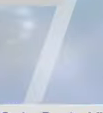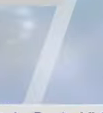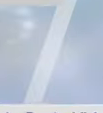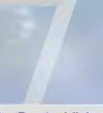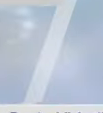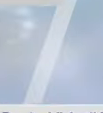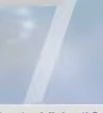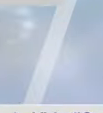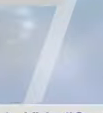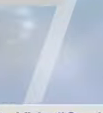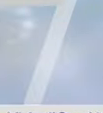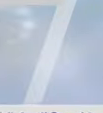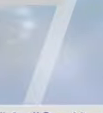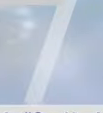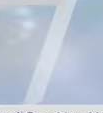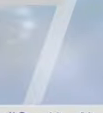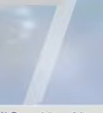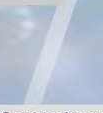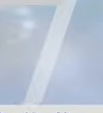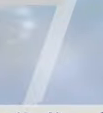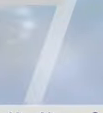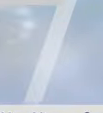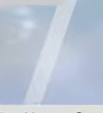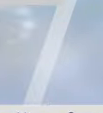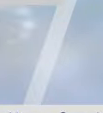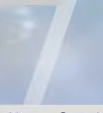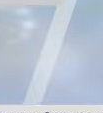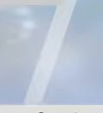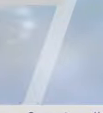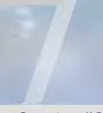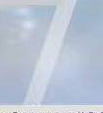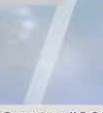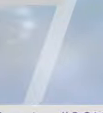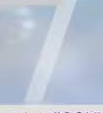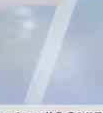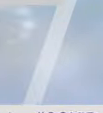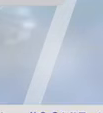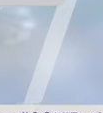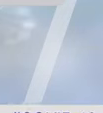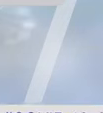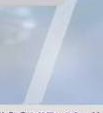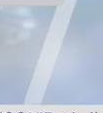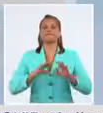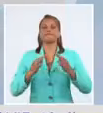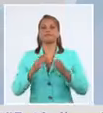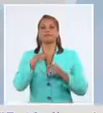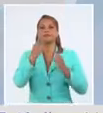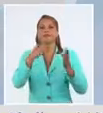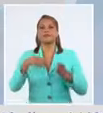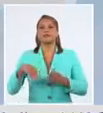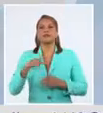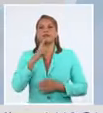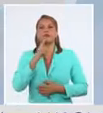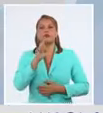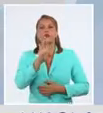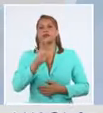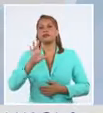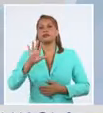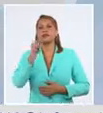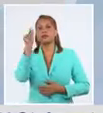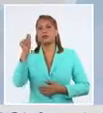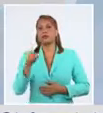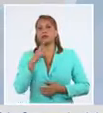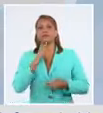conferencia y reiteramos las condolencias a sus familiares y amistades por el fallecimiento de 45 personas con COVID